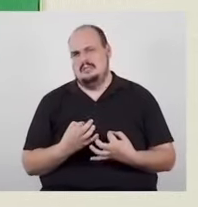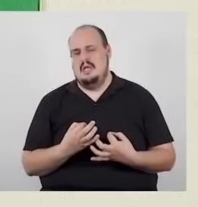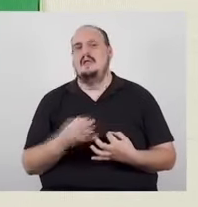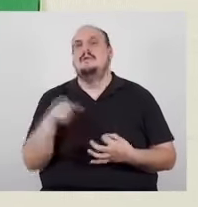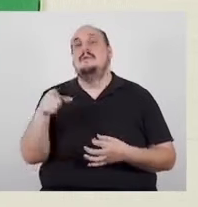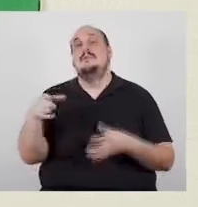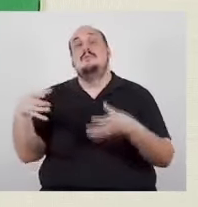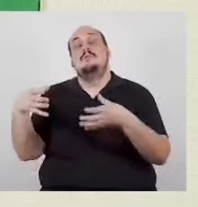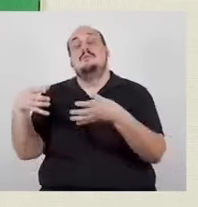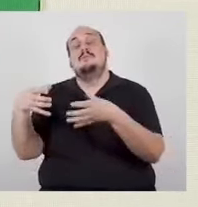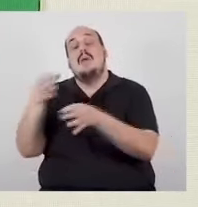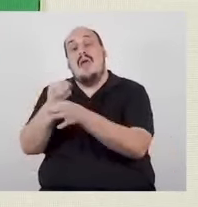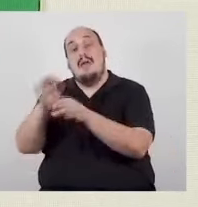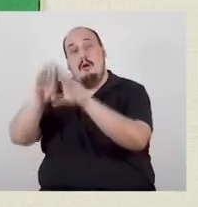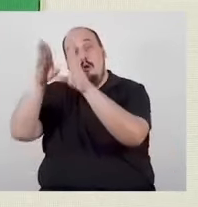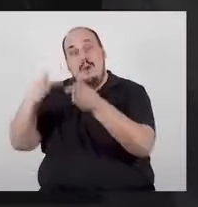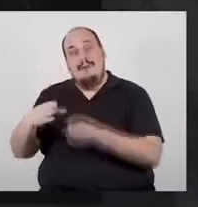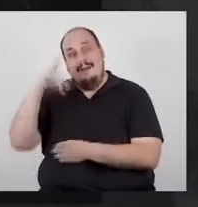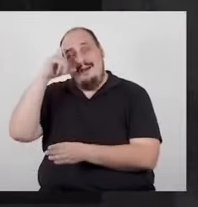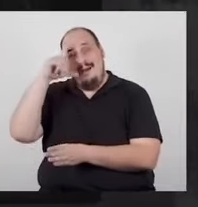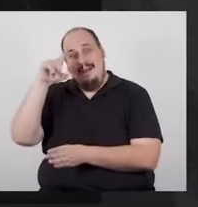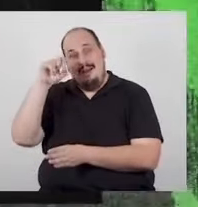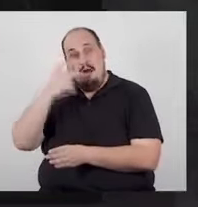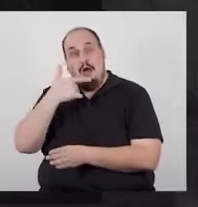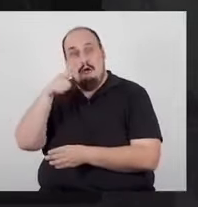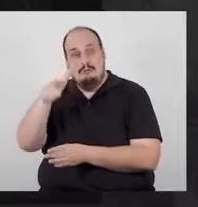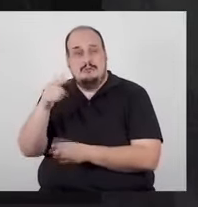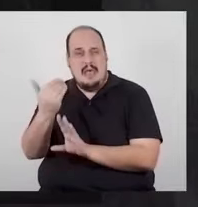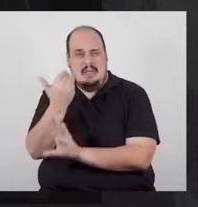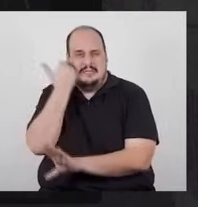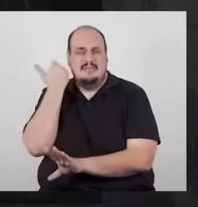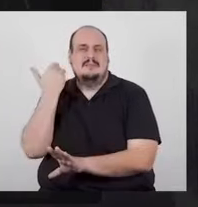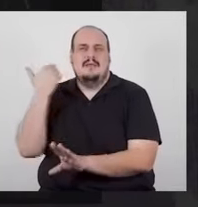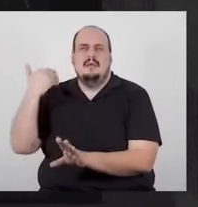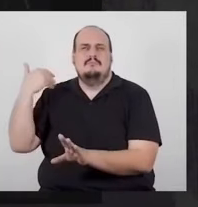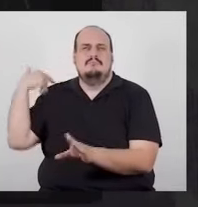chicas del colegio Ecos, que hace ya 17 años se van a cumplir,